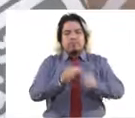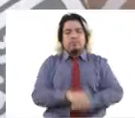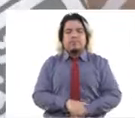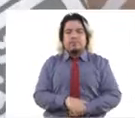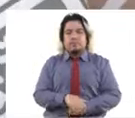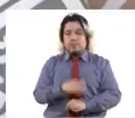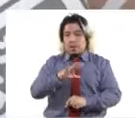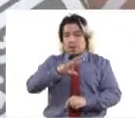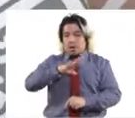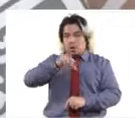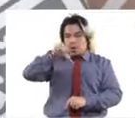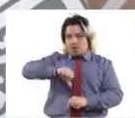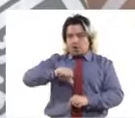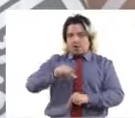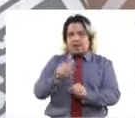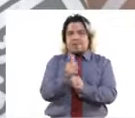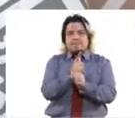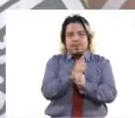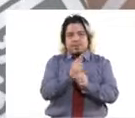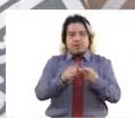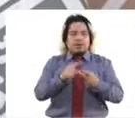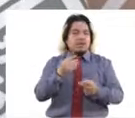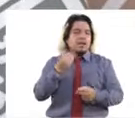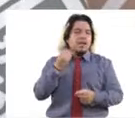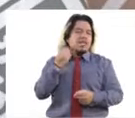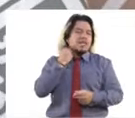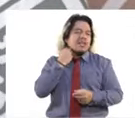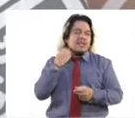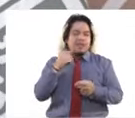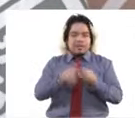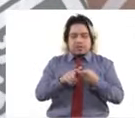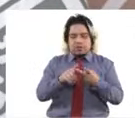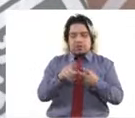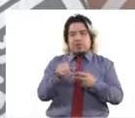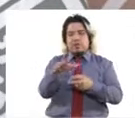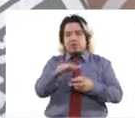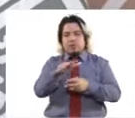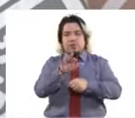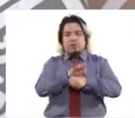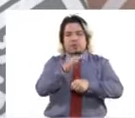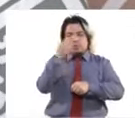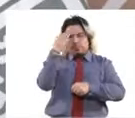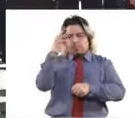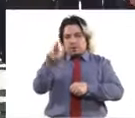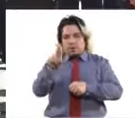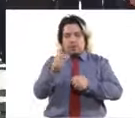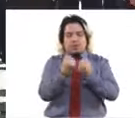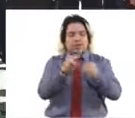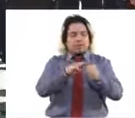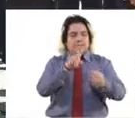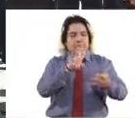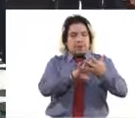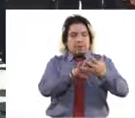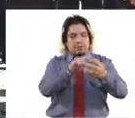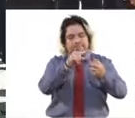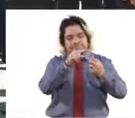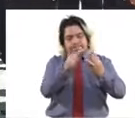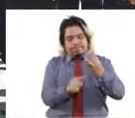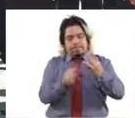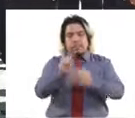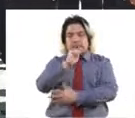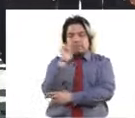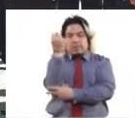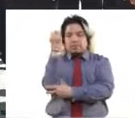reciben egresados de las licenciaturas de Derecho, de Seguridad Ciudadana, de la Maestría en Sistema Penal Acusatorio, así como Técnico